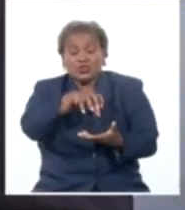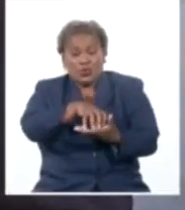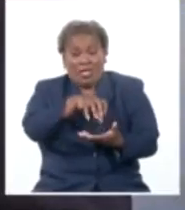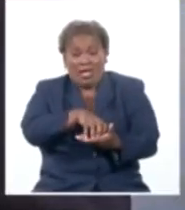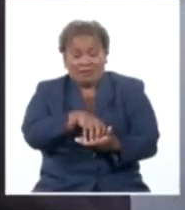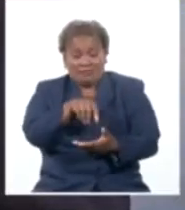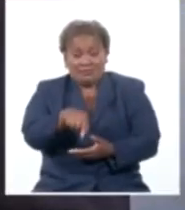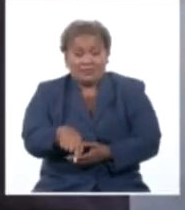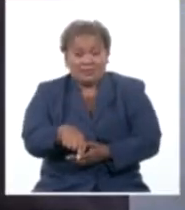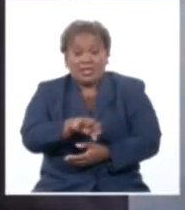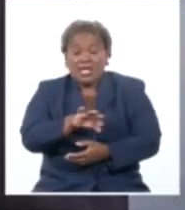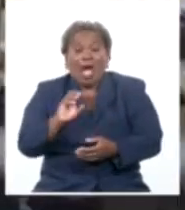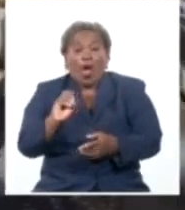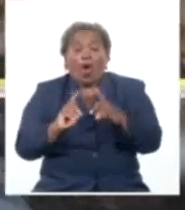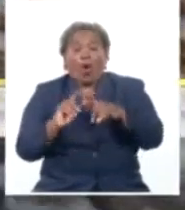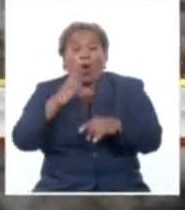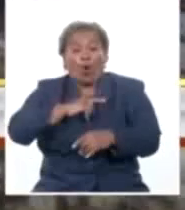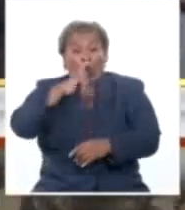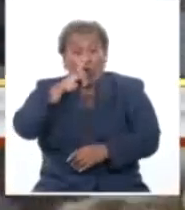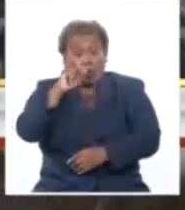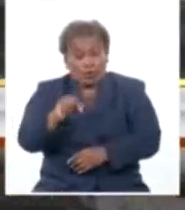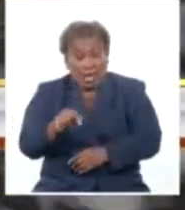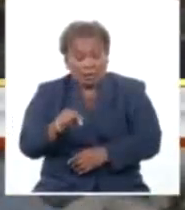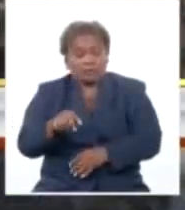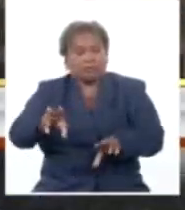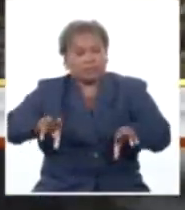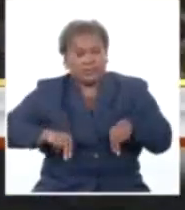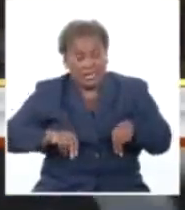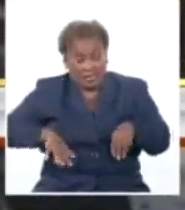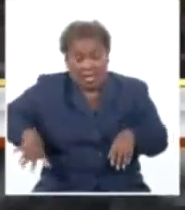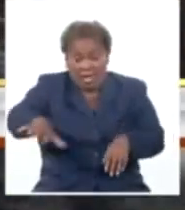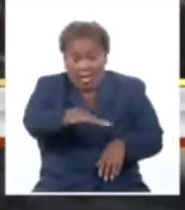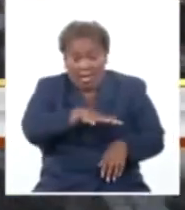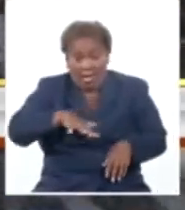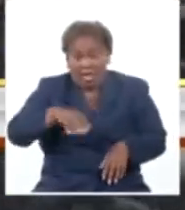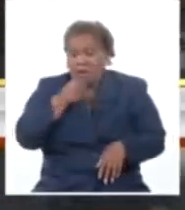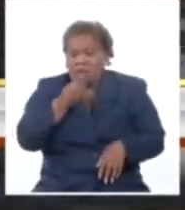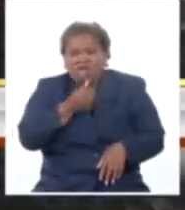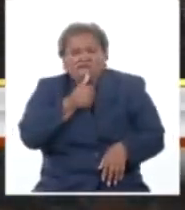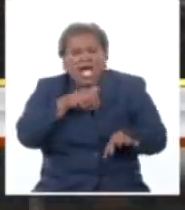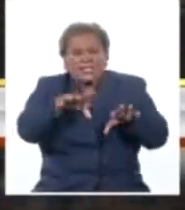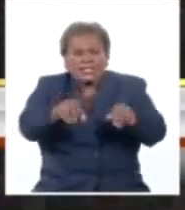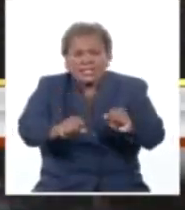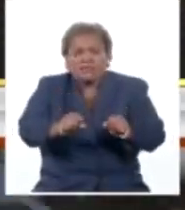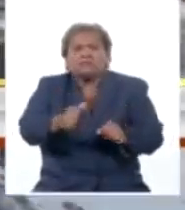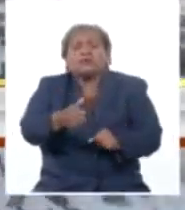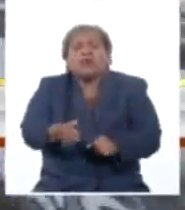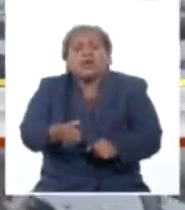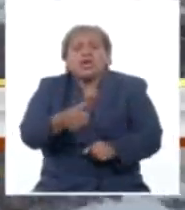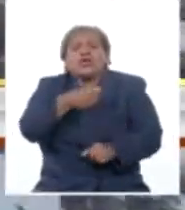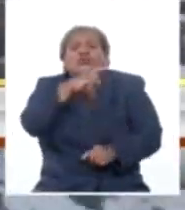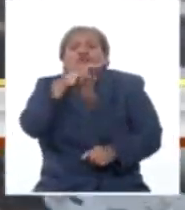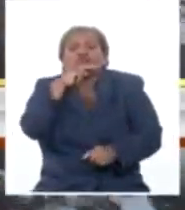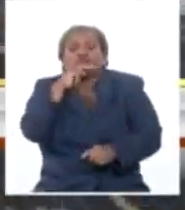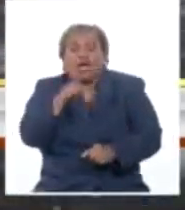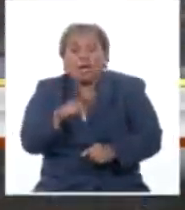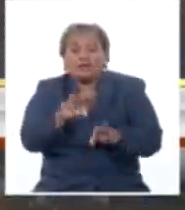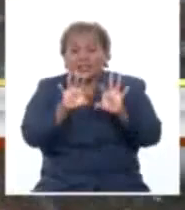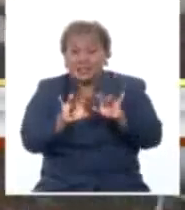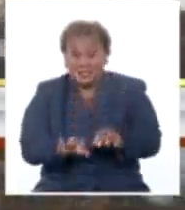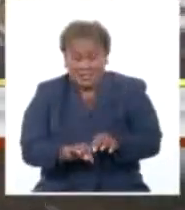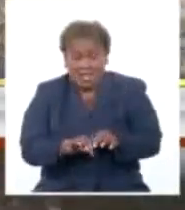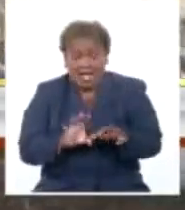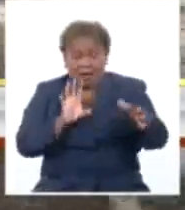ya hasta la OTAN reconoce que ese territorio podría caer en manos rusas dentro de muy poco. El secretario general de la alianza,